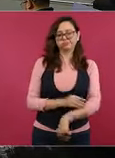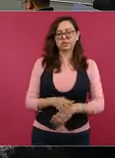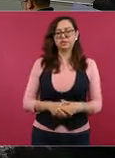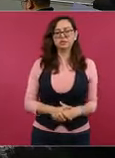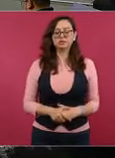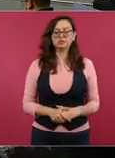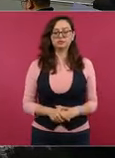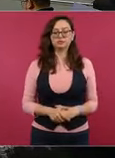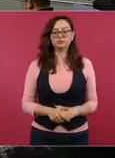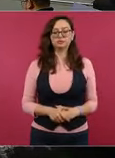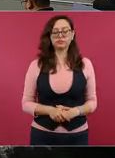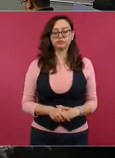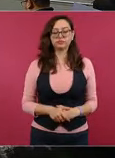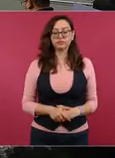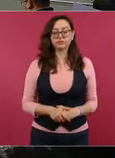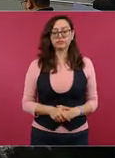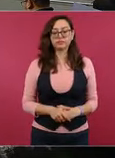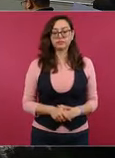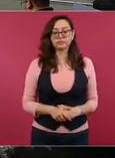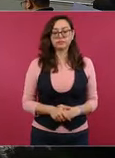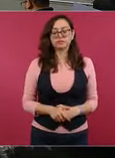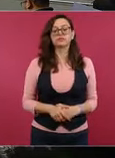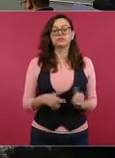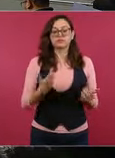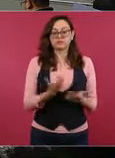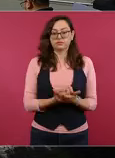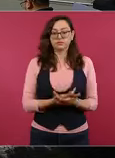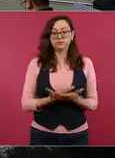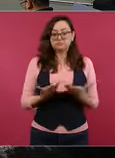pues ha crecido la integración